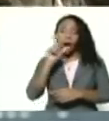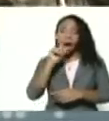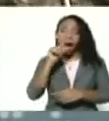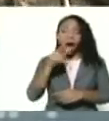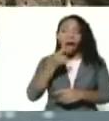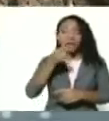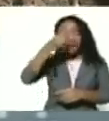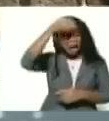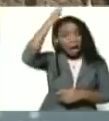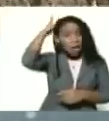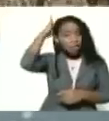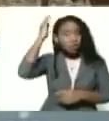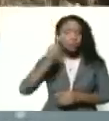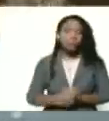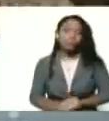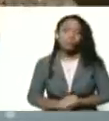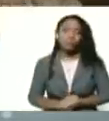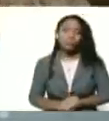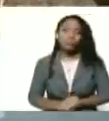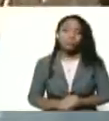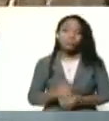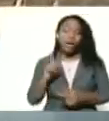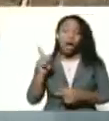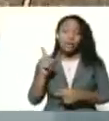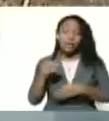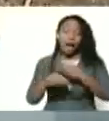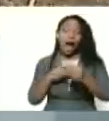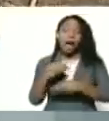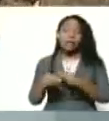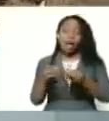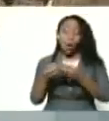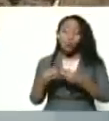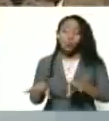gallos. Así que sale el huevo criollo.